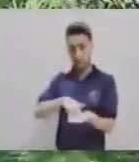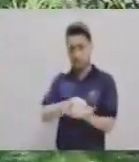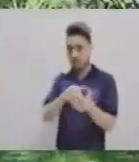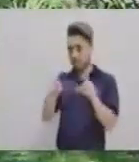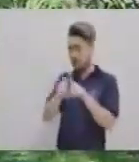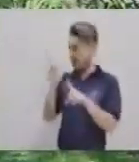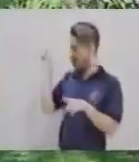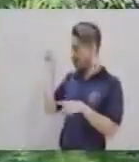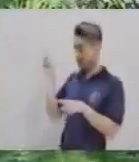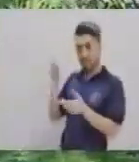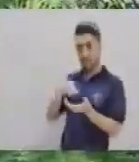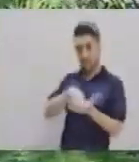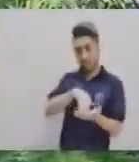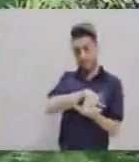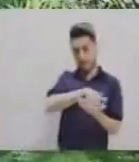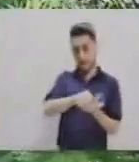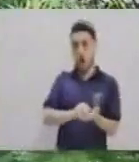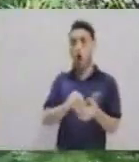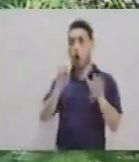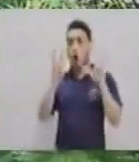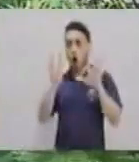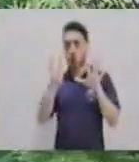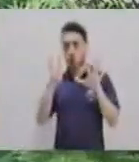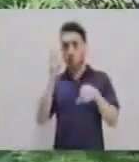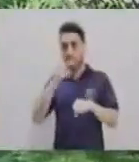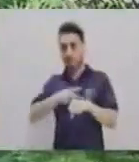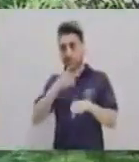de derecho, 8 veces del izquierdo